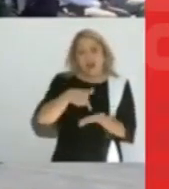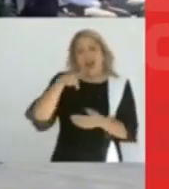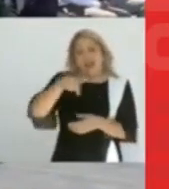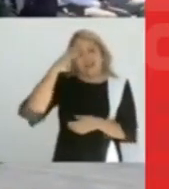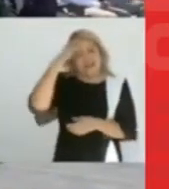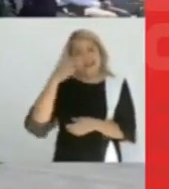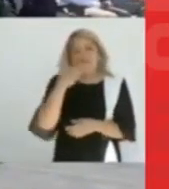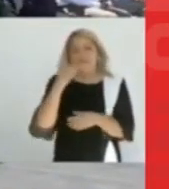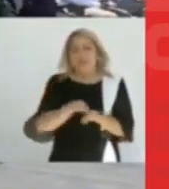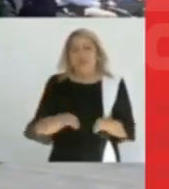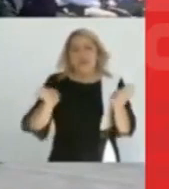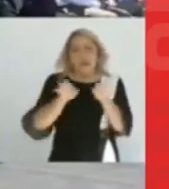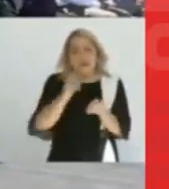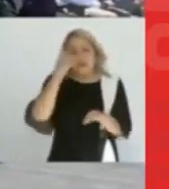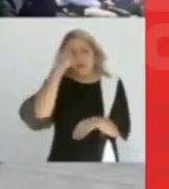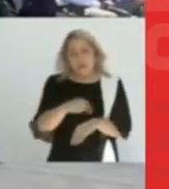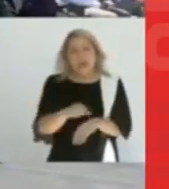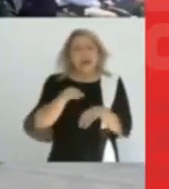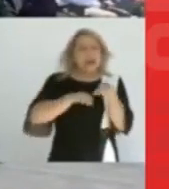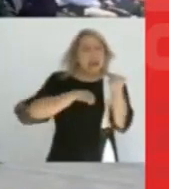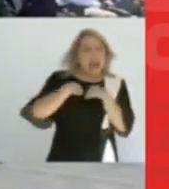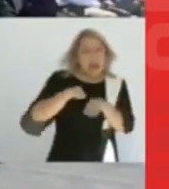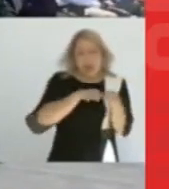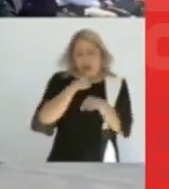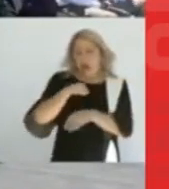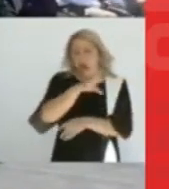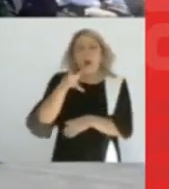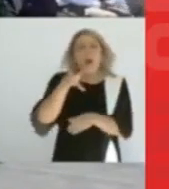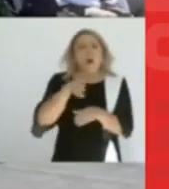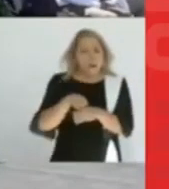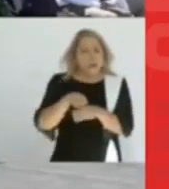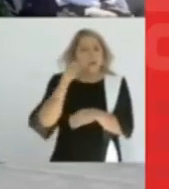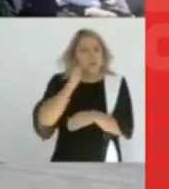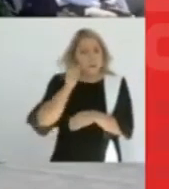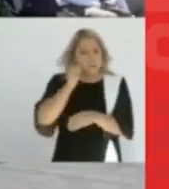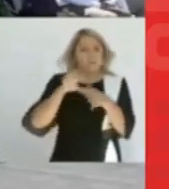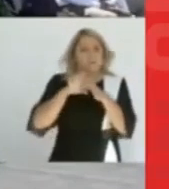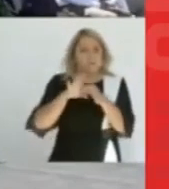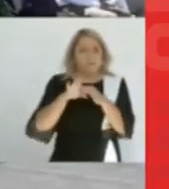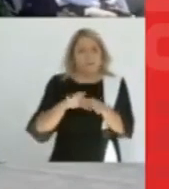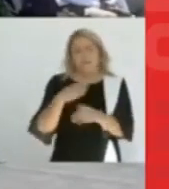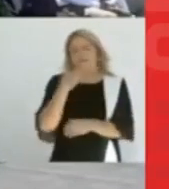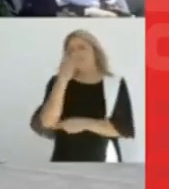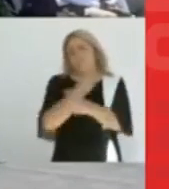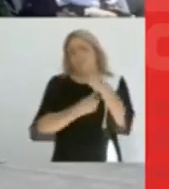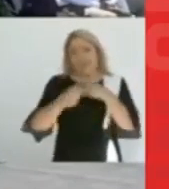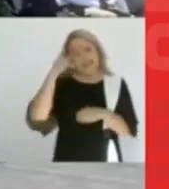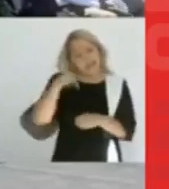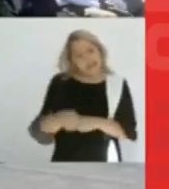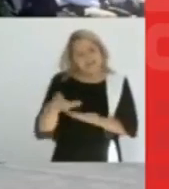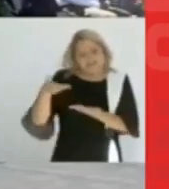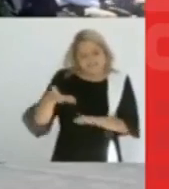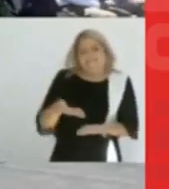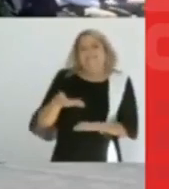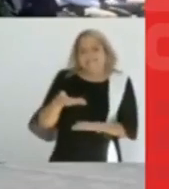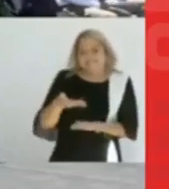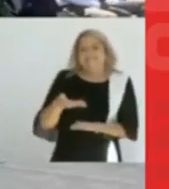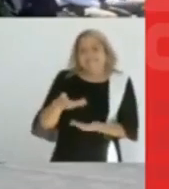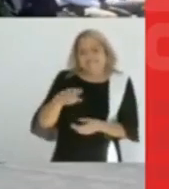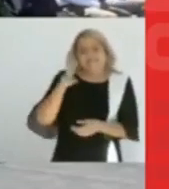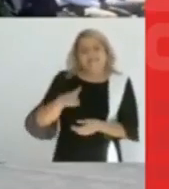hidalgo para el trabajo conjunto que realizamos nuevamente sea usted bienvenido a su casa señor